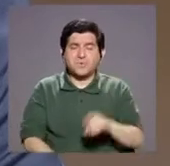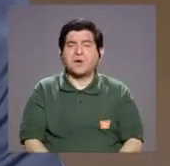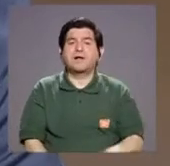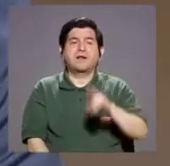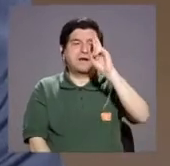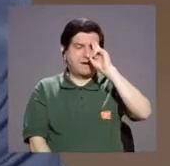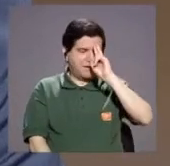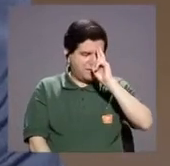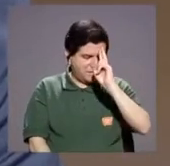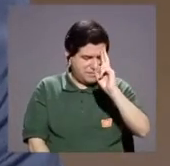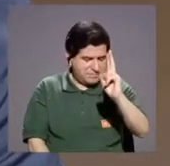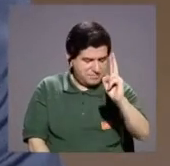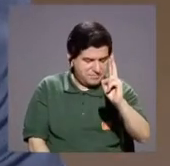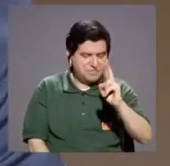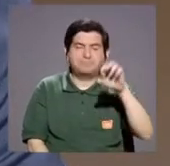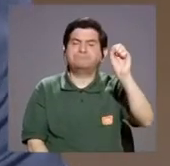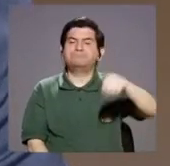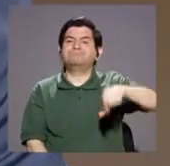él